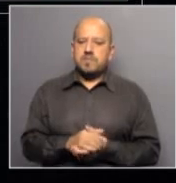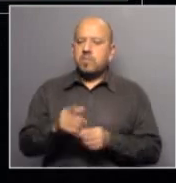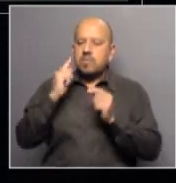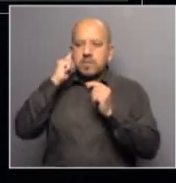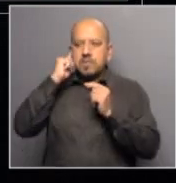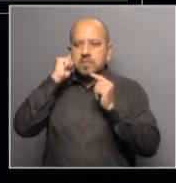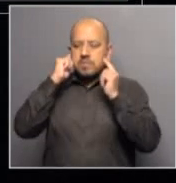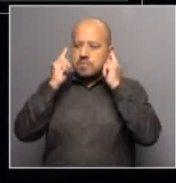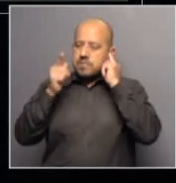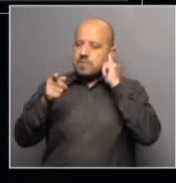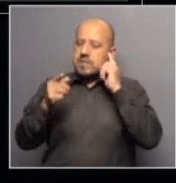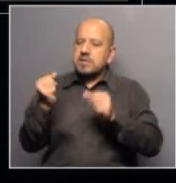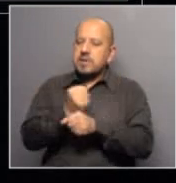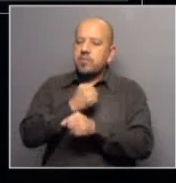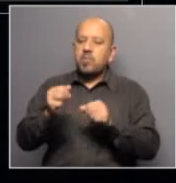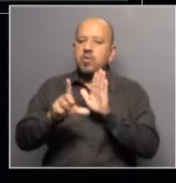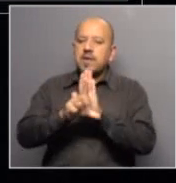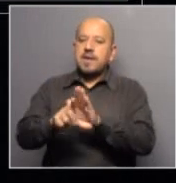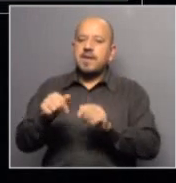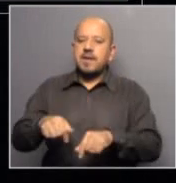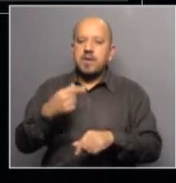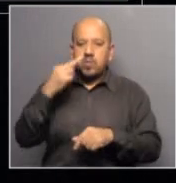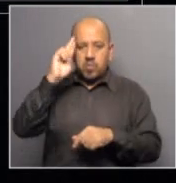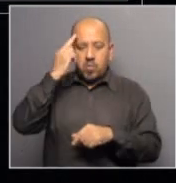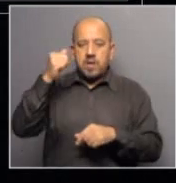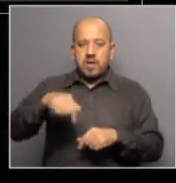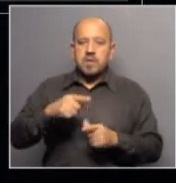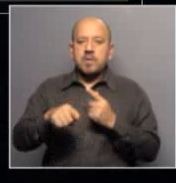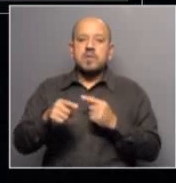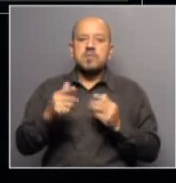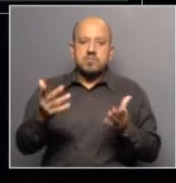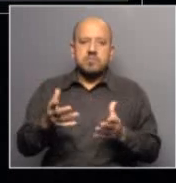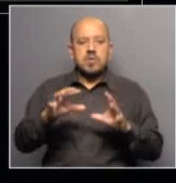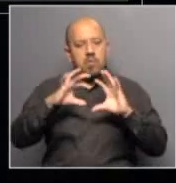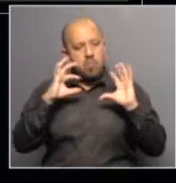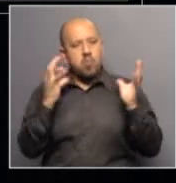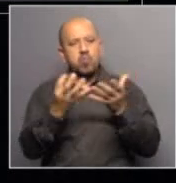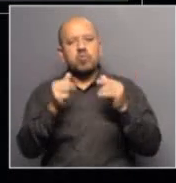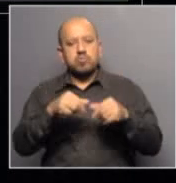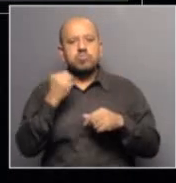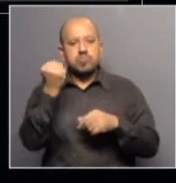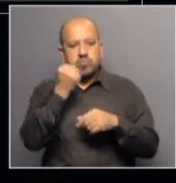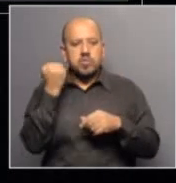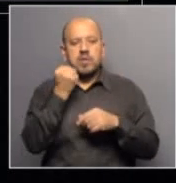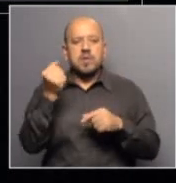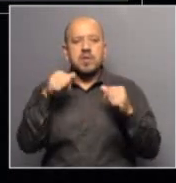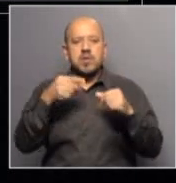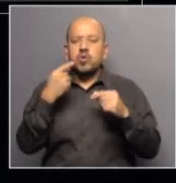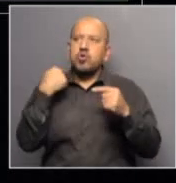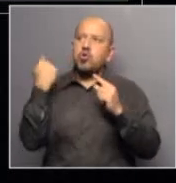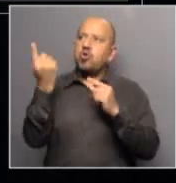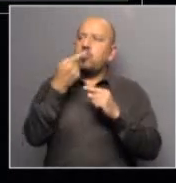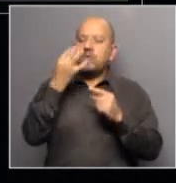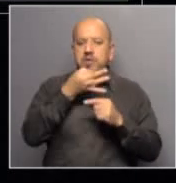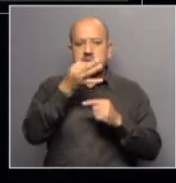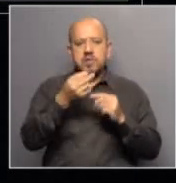esta ley de regulación y control del cannabis en Uruguay, fuimos una novedad a nivel mundial, salimos en los diarios de todo el mundo, hablaban de Uruguay